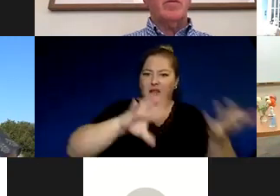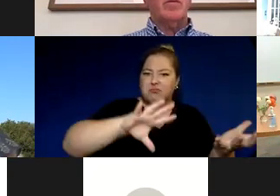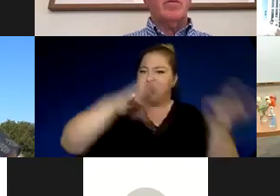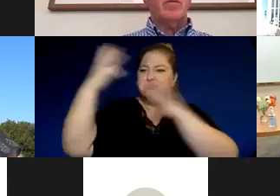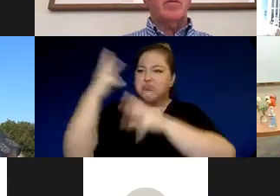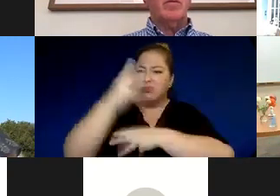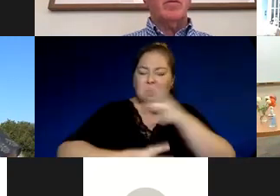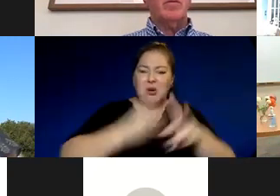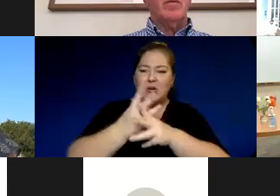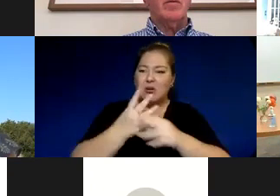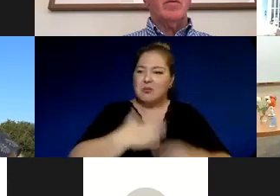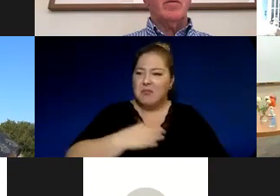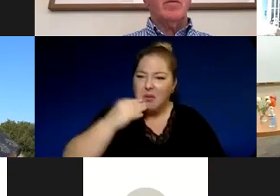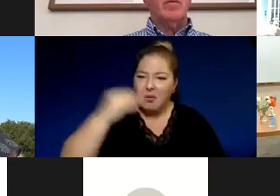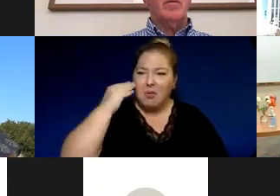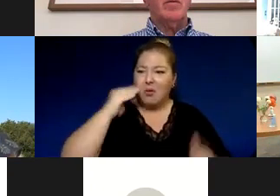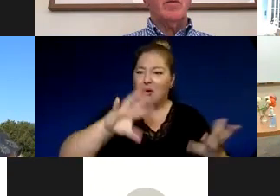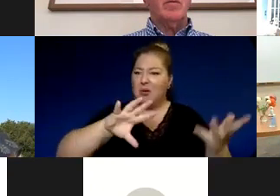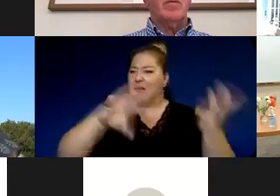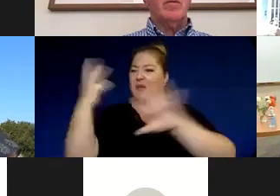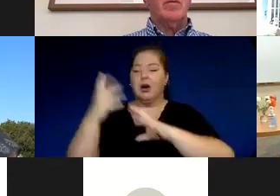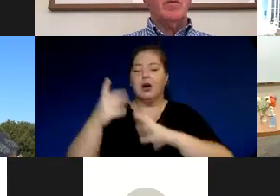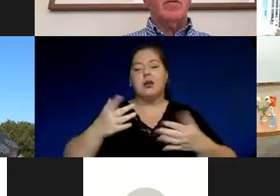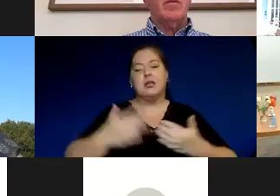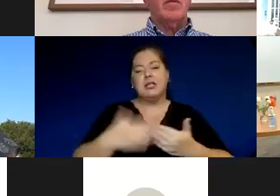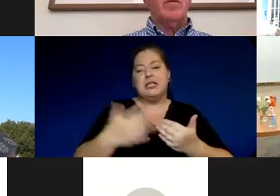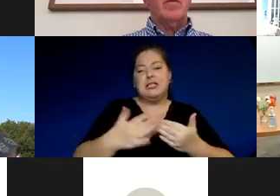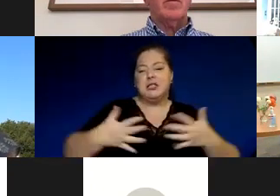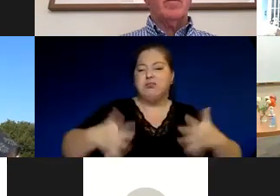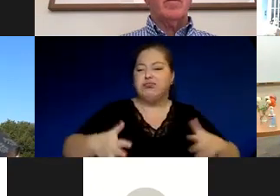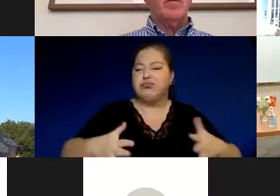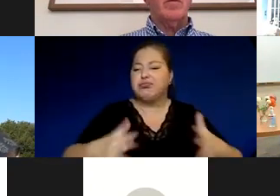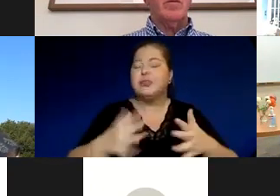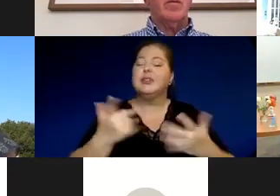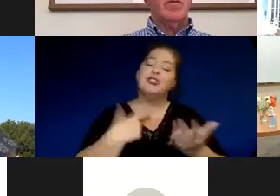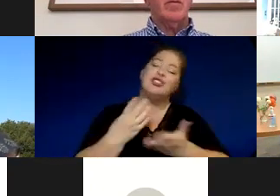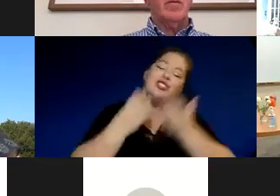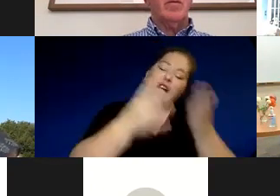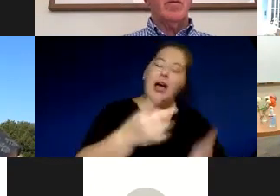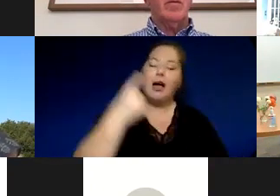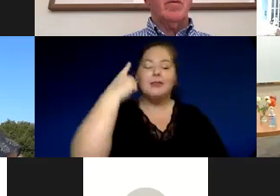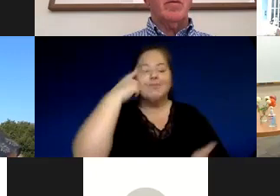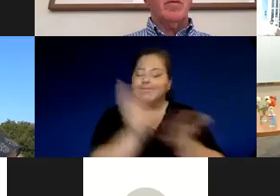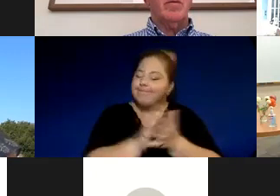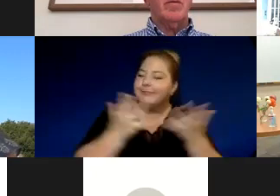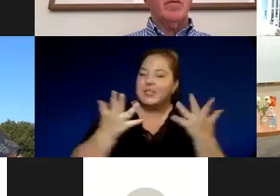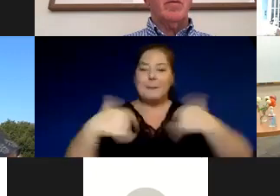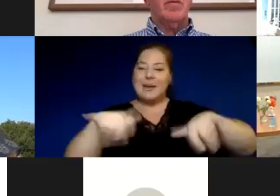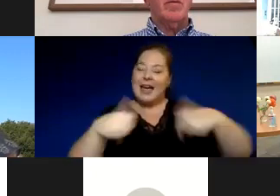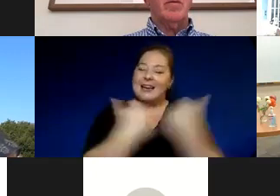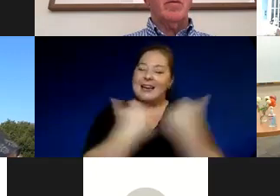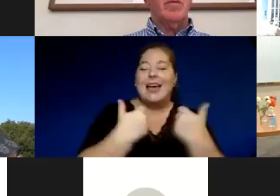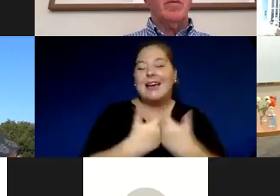los van a decir a ustedes. Así que este es el momento para enfocarse en esto, enfocarse en ellos, jugar,